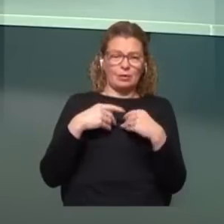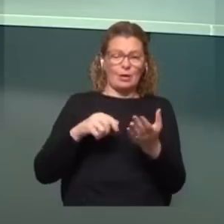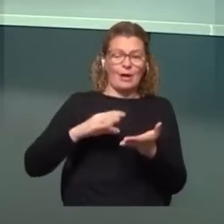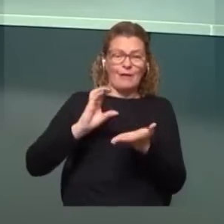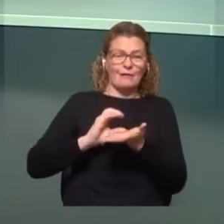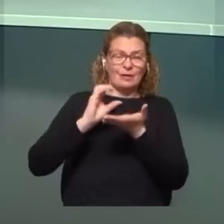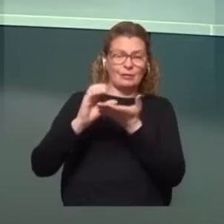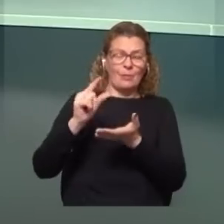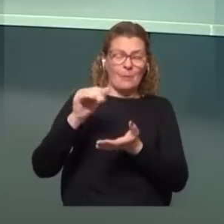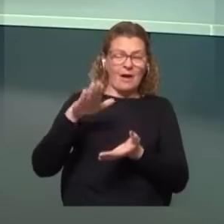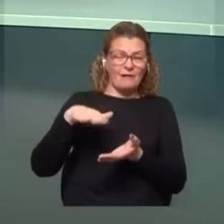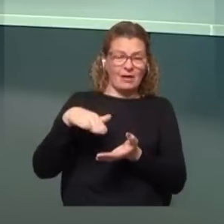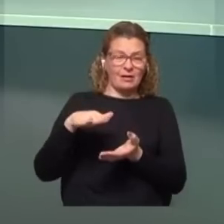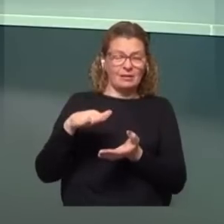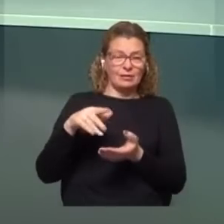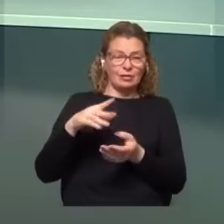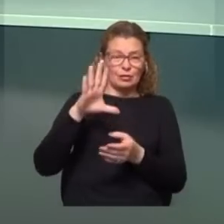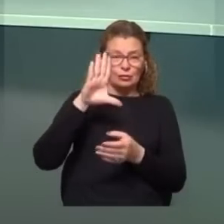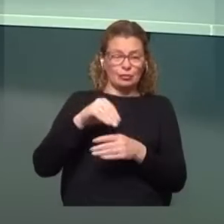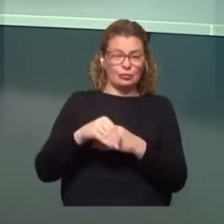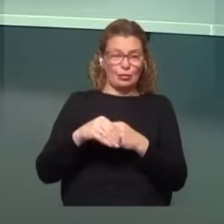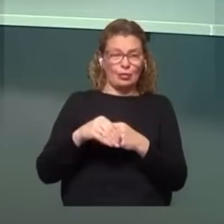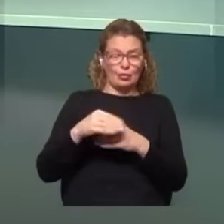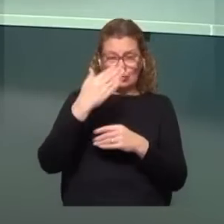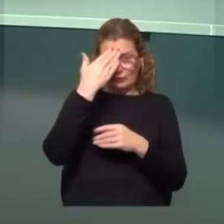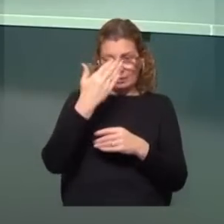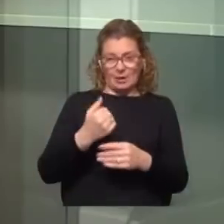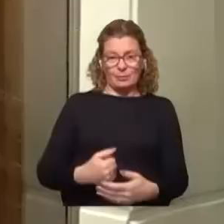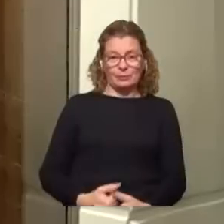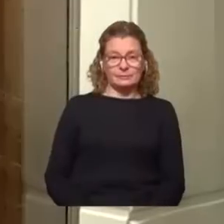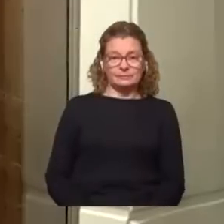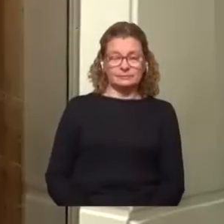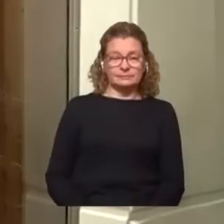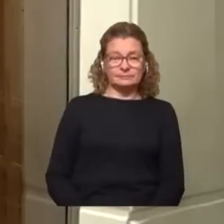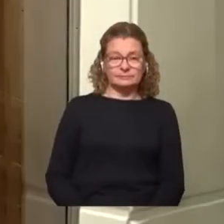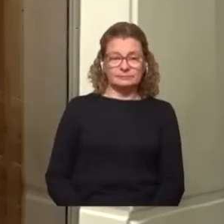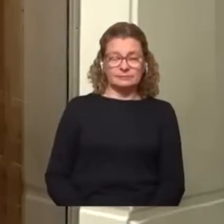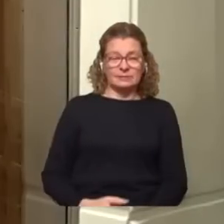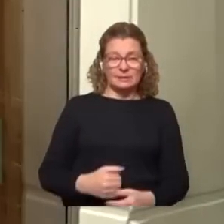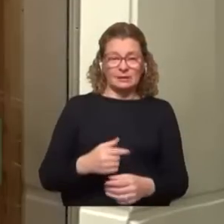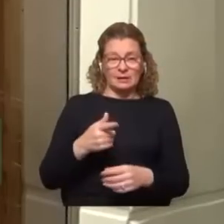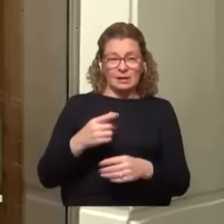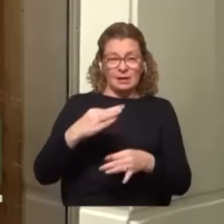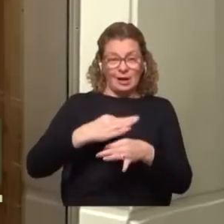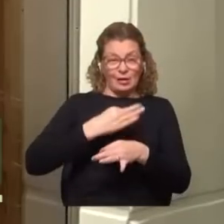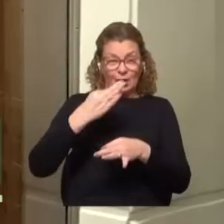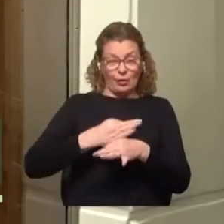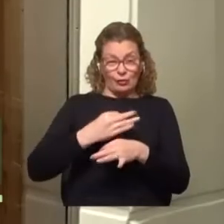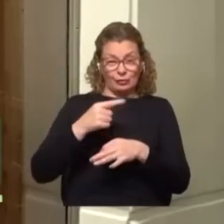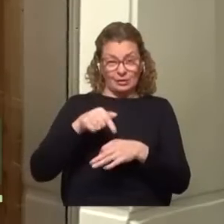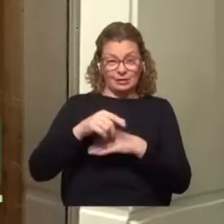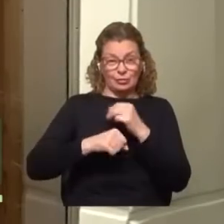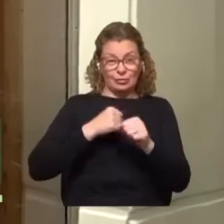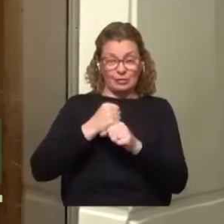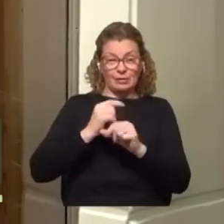más baja realizada durante todas las gestiones del frente amplio la gestión de Carolina cose en estos años